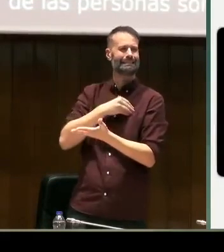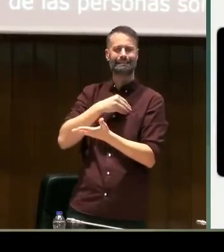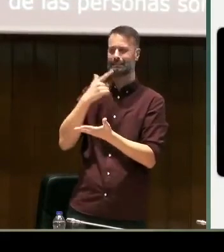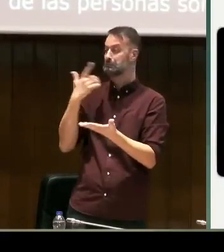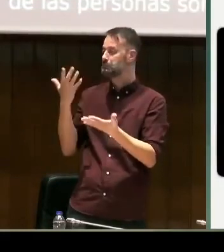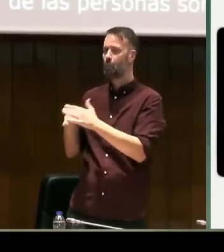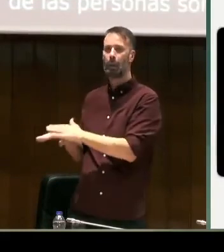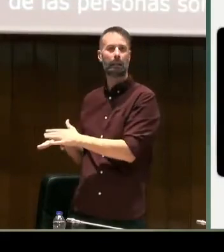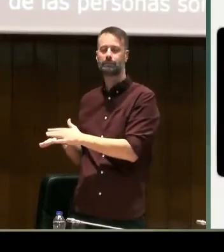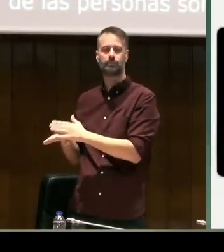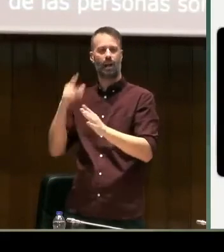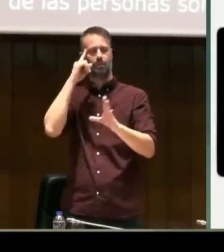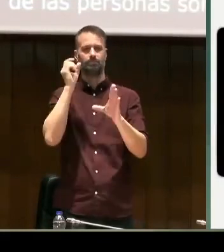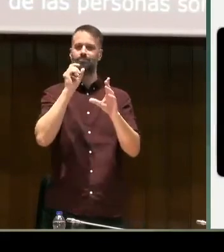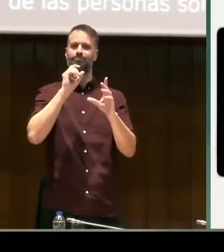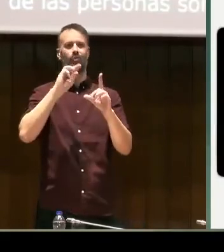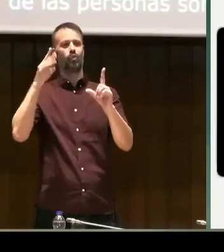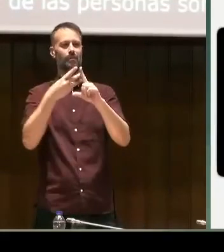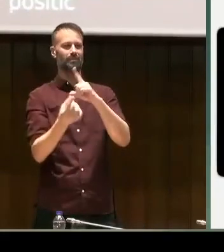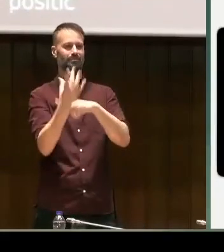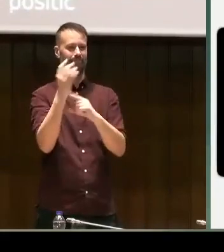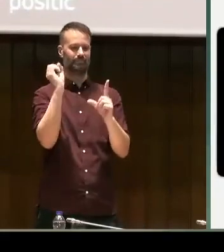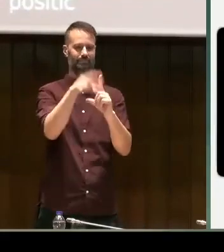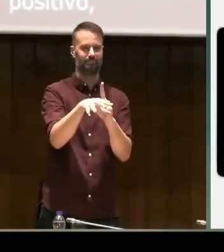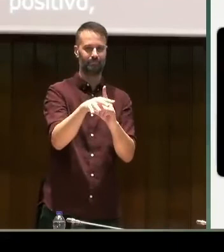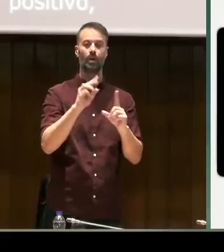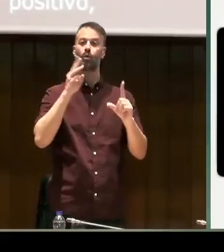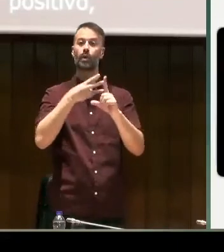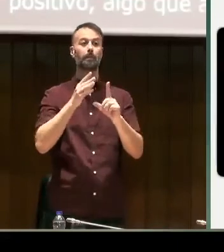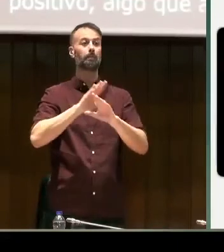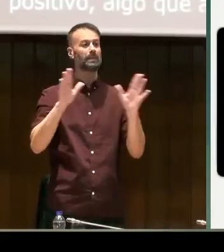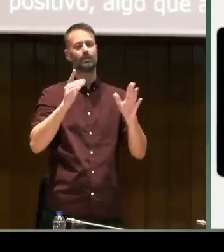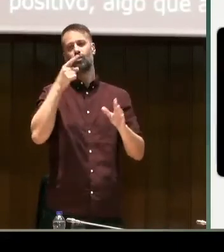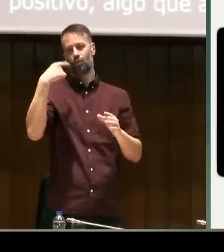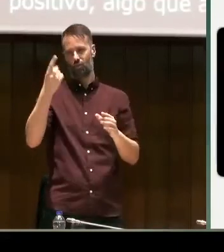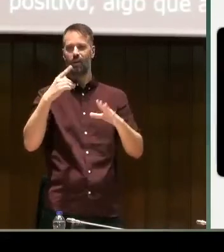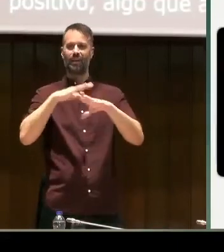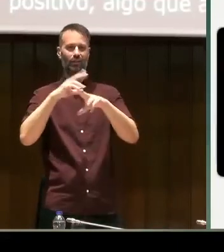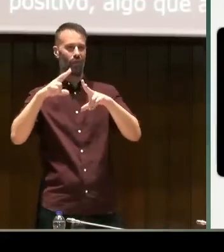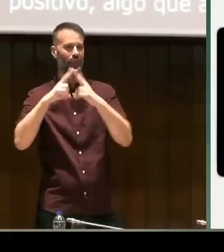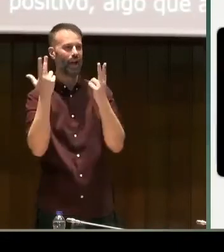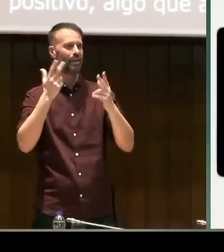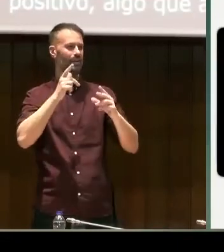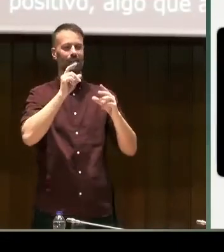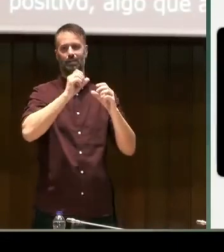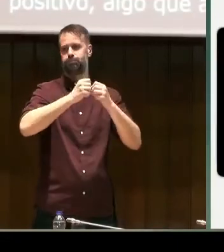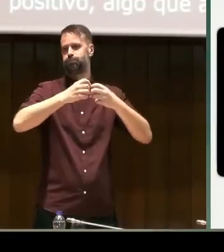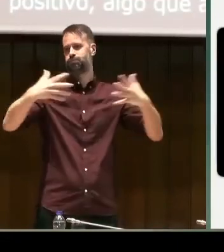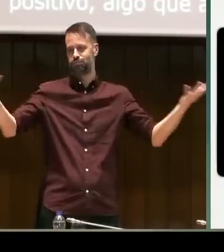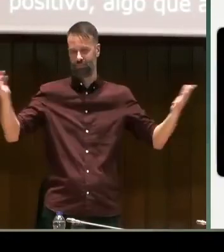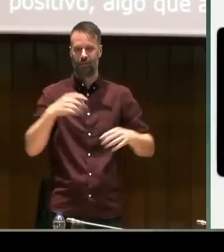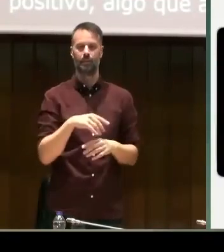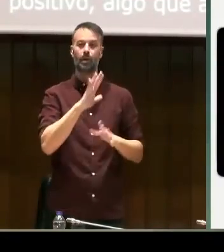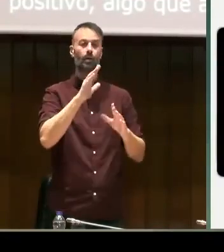atesoro un número enorme de aportaciones de personas sordas y de lenguas de signos a la sociedad. Y decido que eso no se pierda, no se